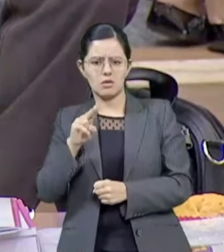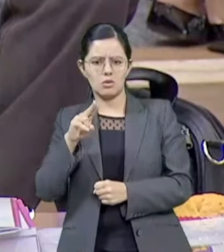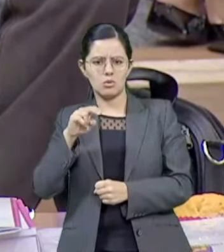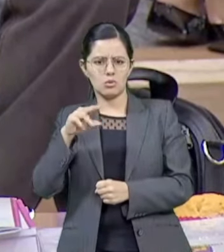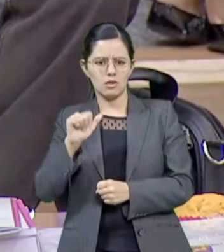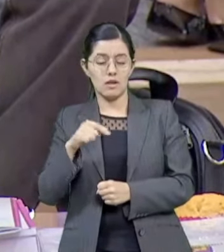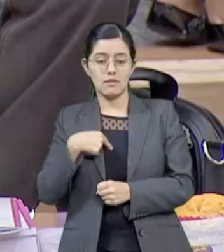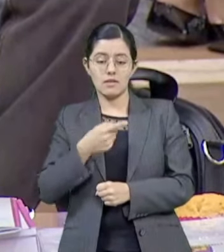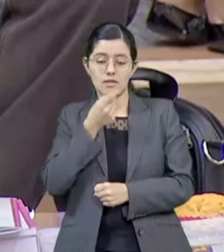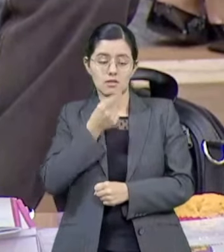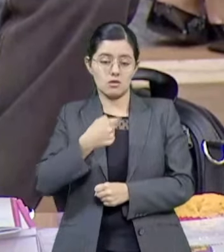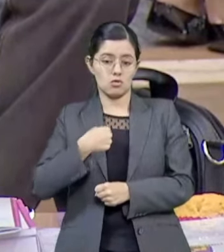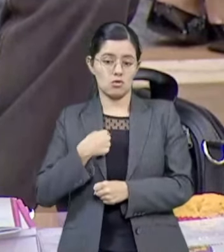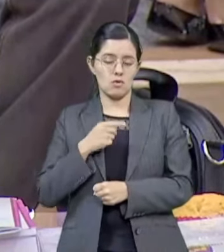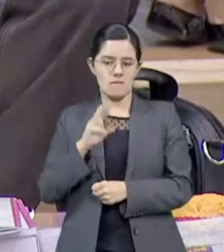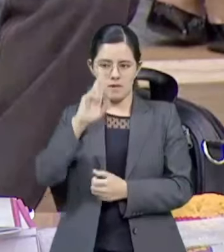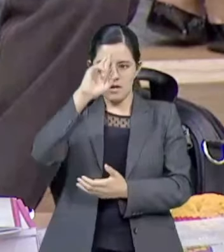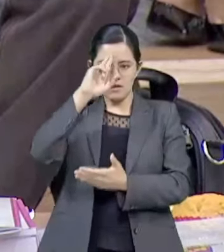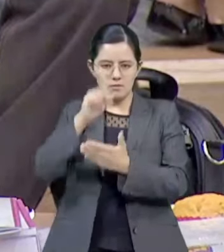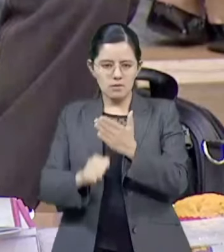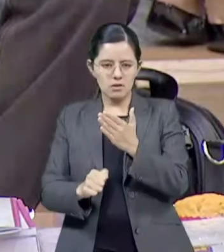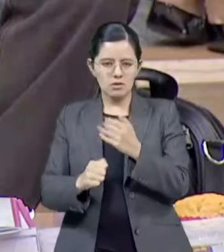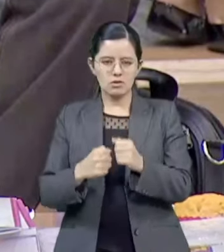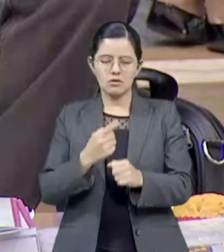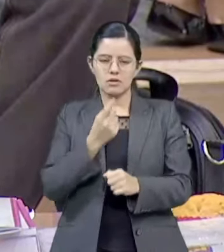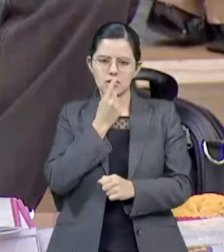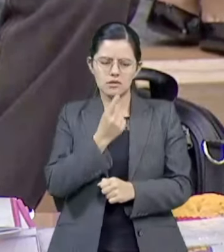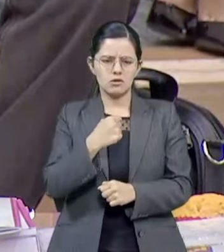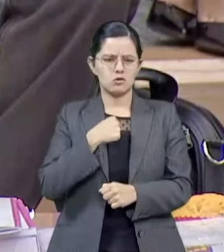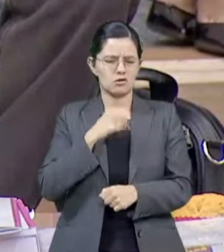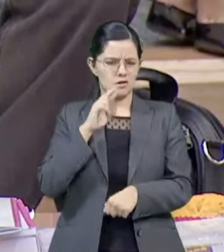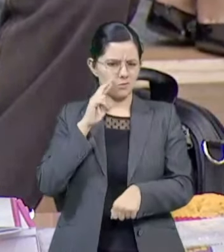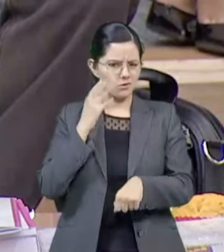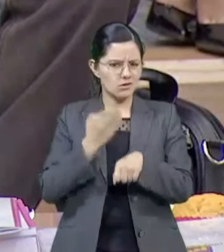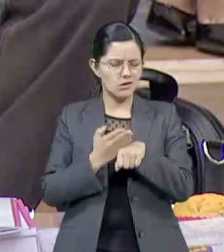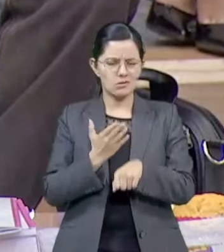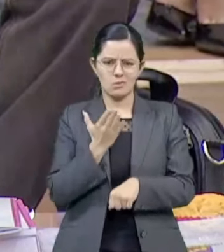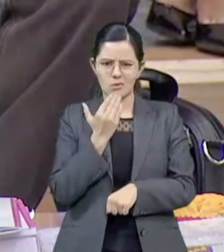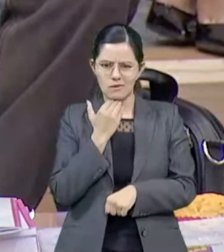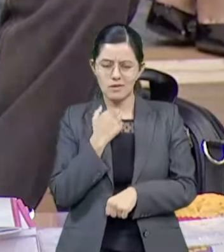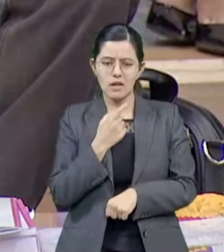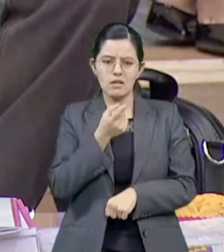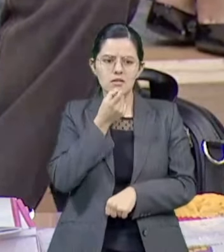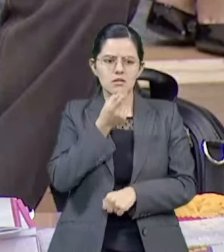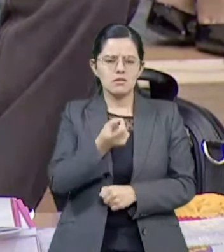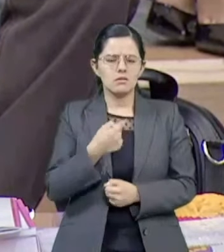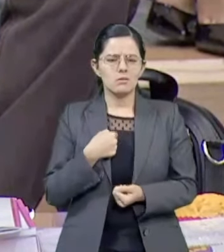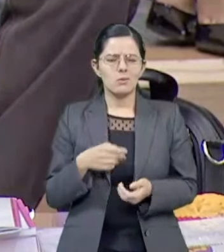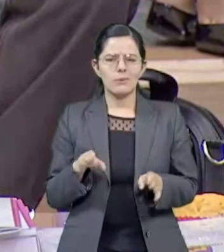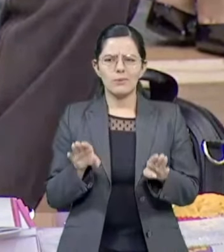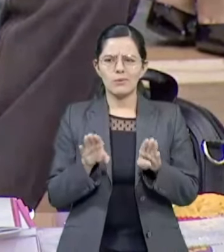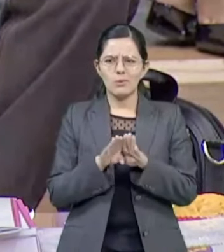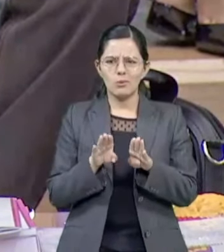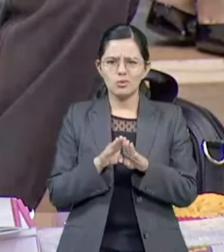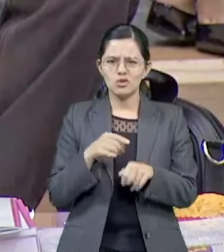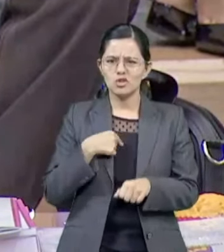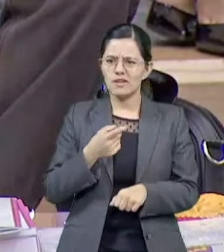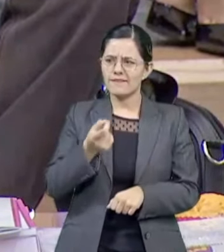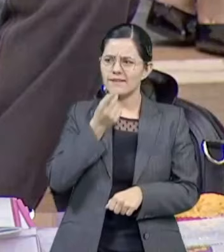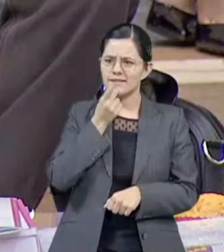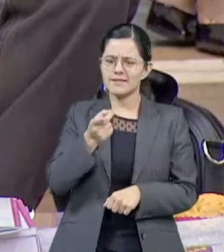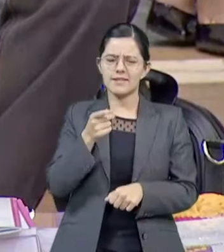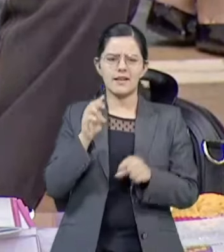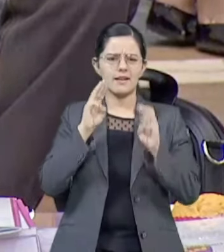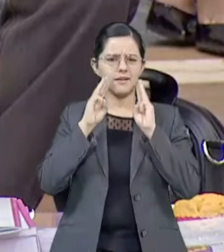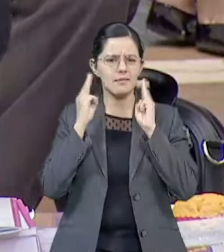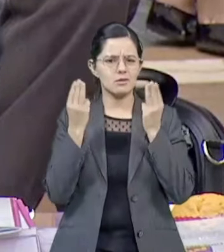respeto. Decían que yo era un irresponsable. Decían que cómo me atrevía a decirle que era un narco peligroso ligado